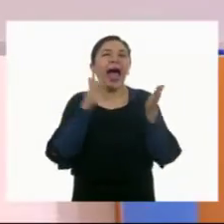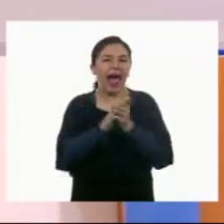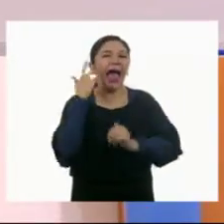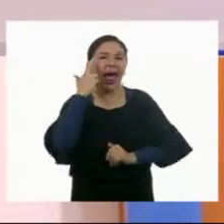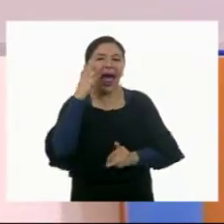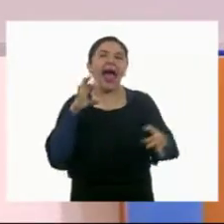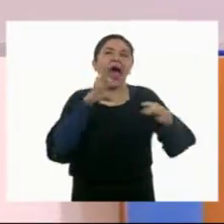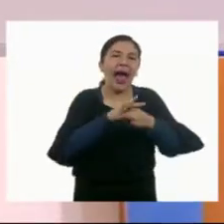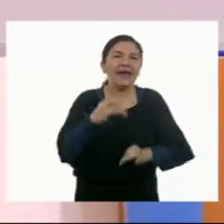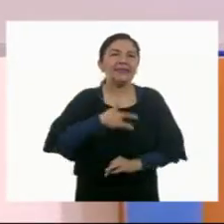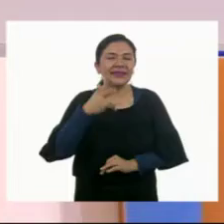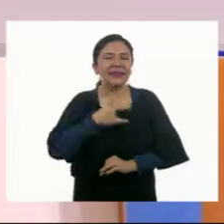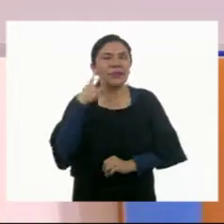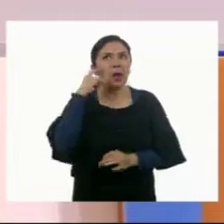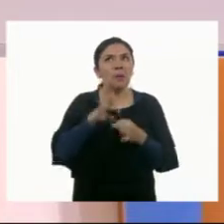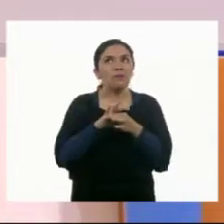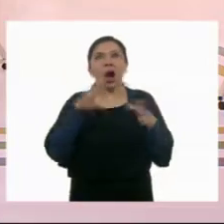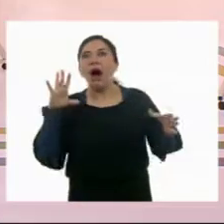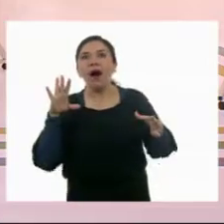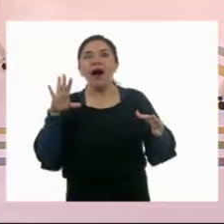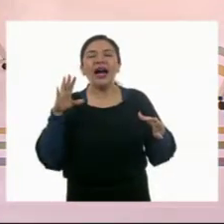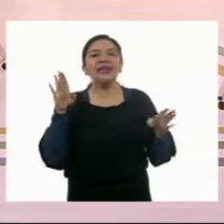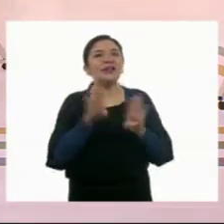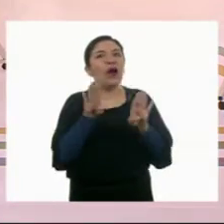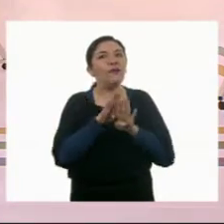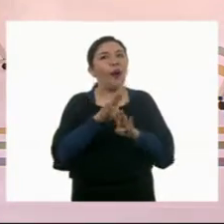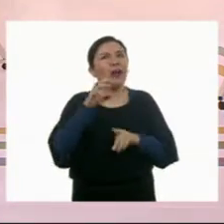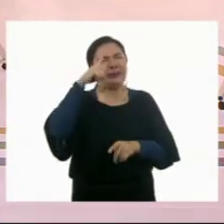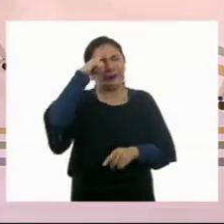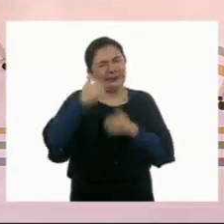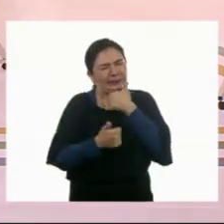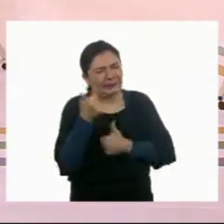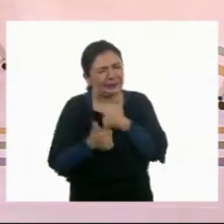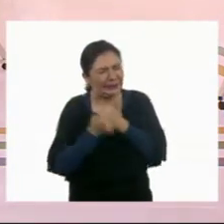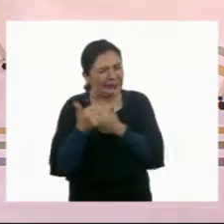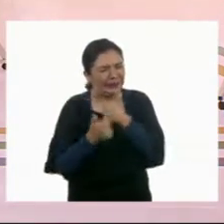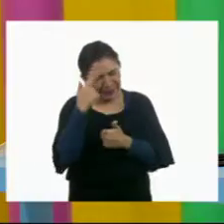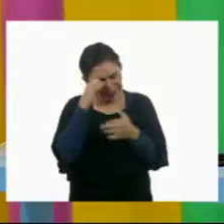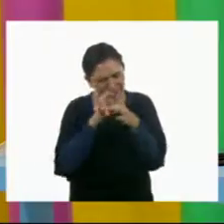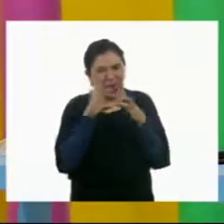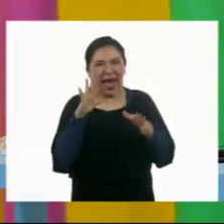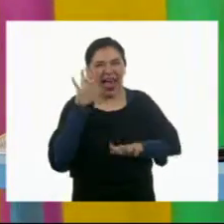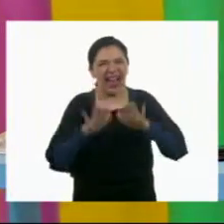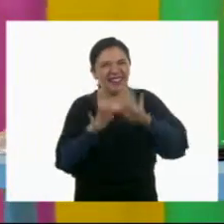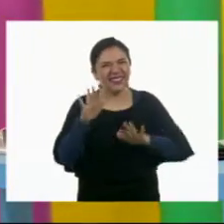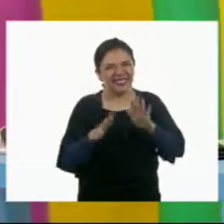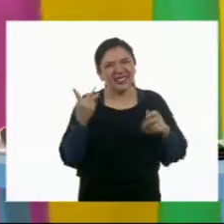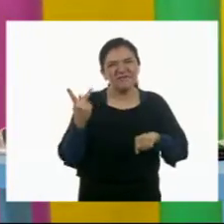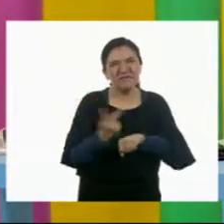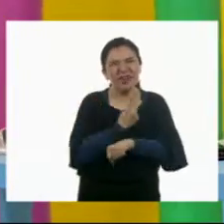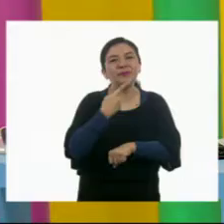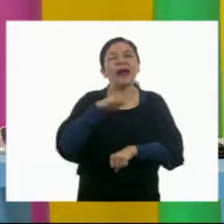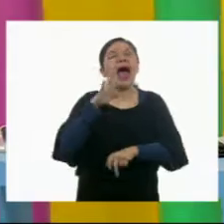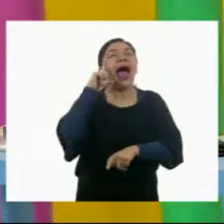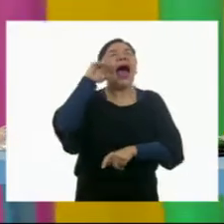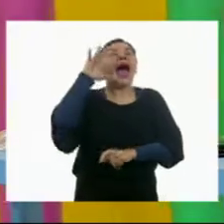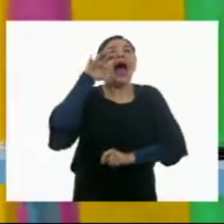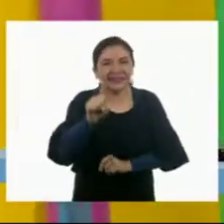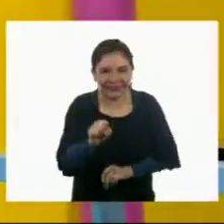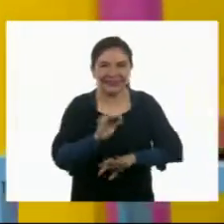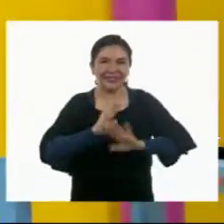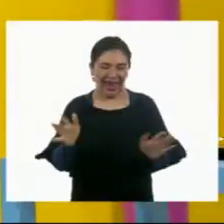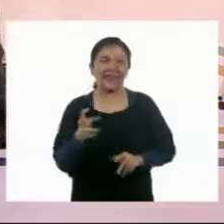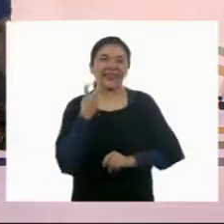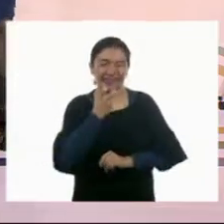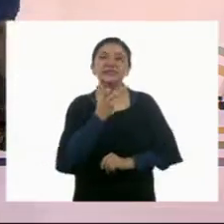el sonido, haciendo los sonidos, que si no le ponemos el sonido, algo pasa en nuestro cerebro que es... ¡Ay, cómo sí, iba! Sí, sí,